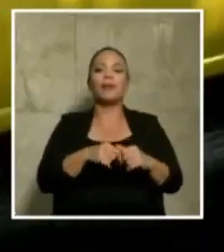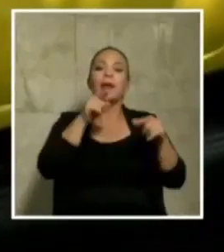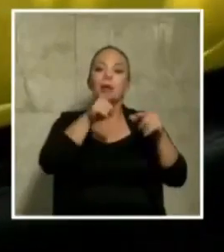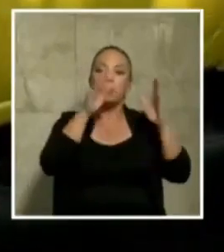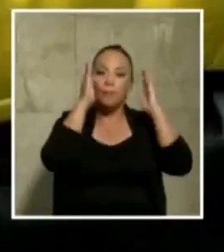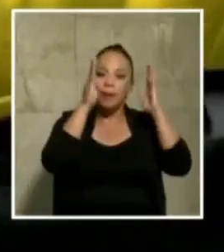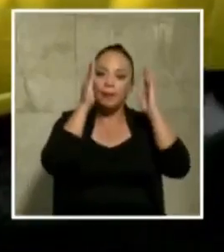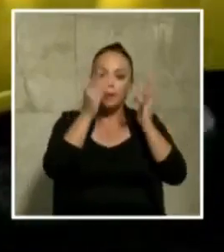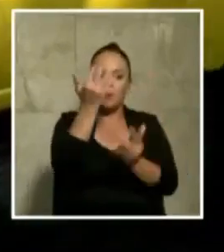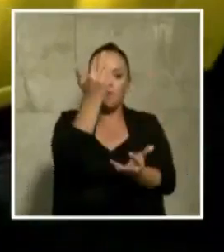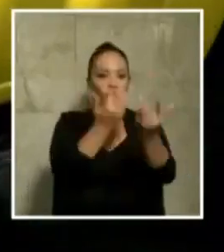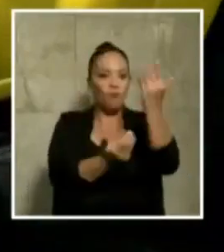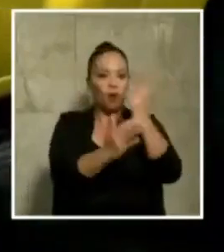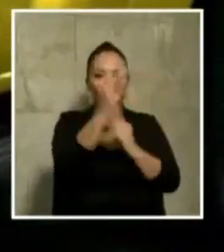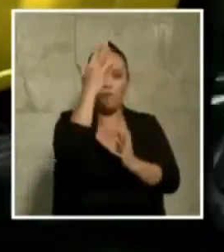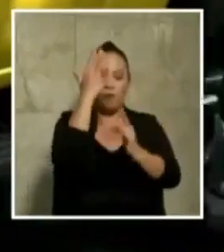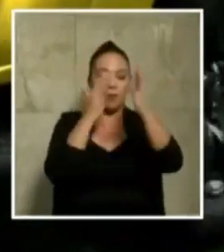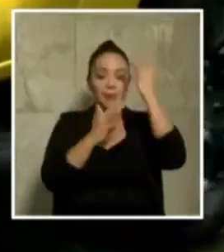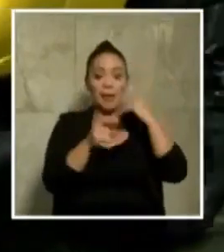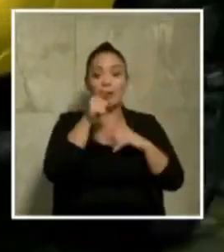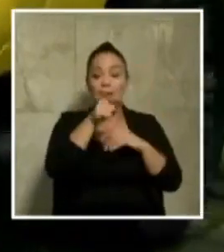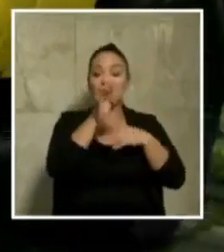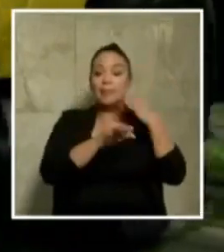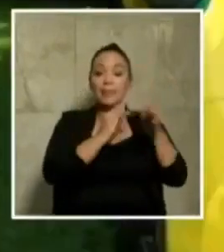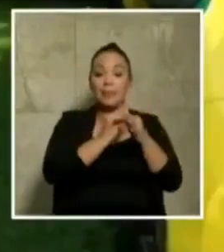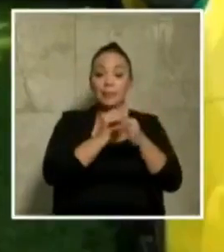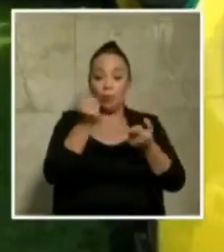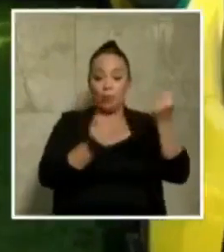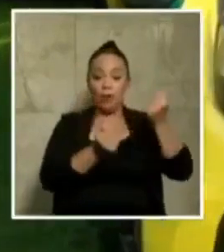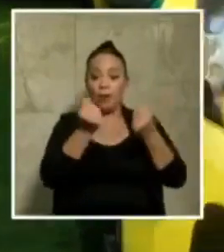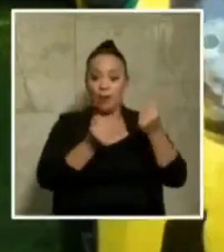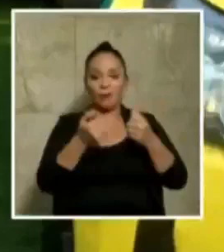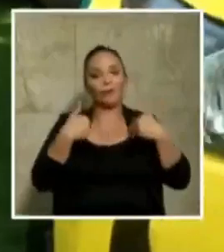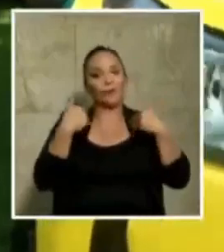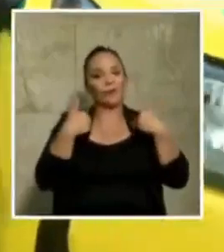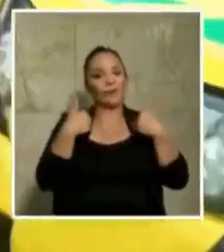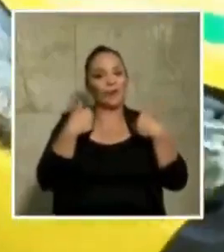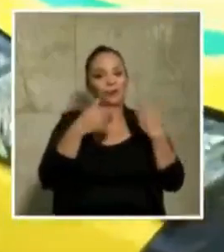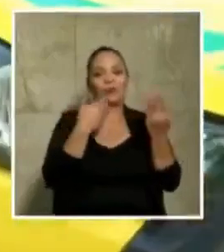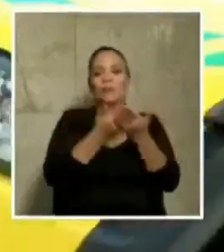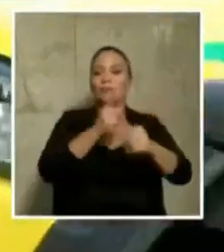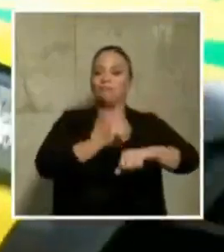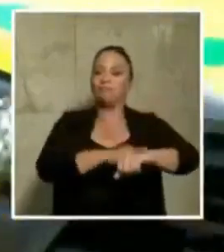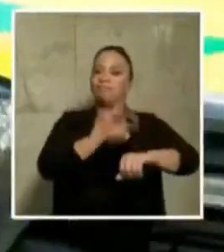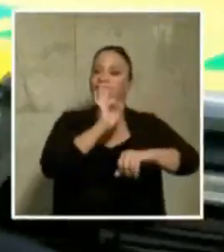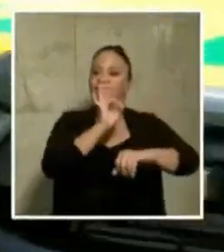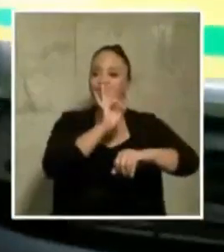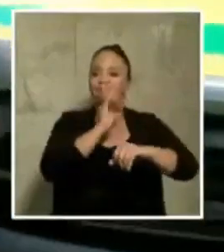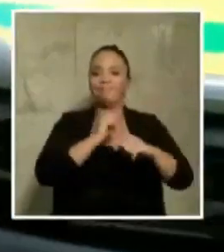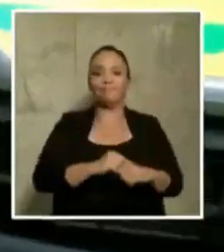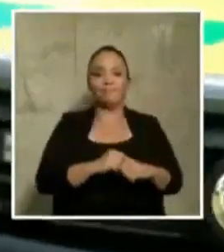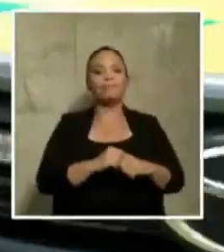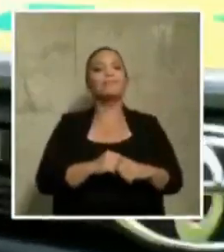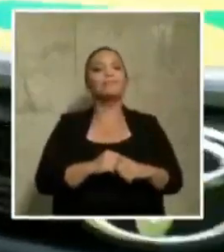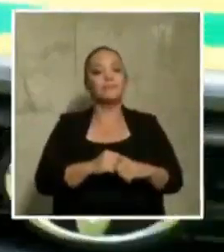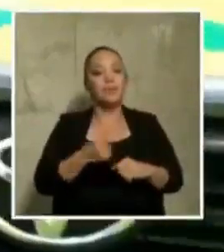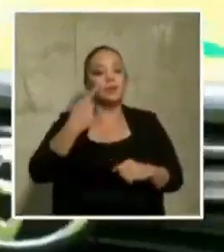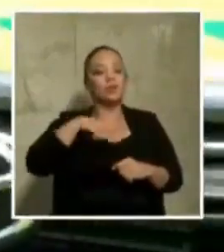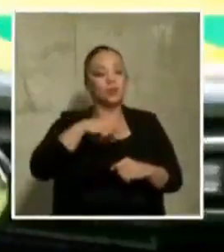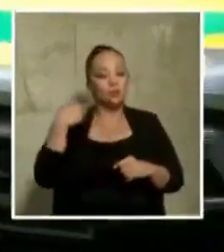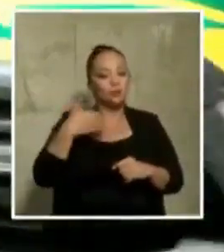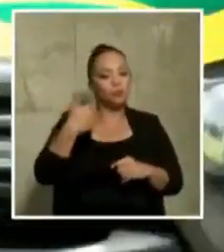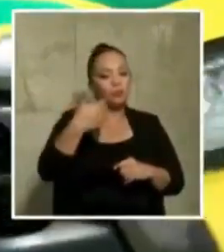de incendios forestales. Estas unidades, estamos contentos, presidente, porque llegan a tiempo. Llegan a tiempo porque hemos venido